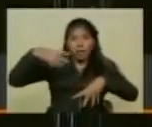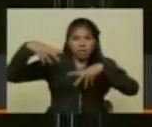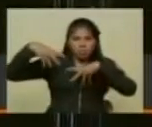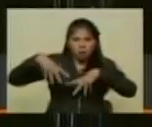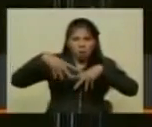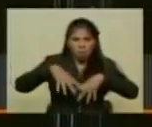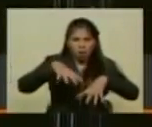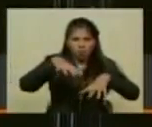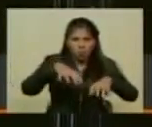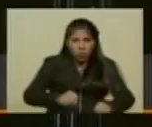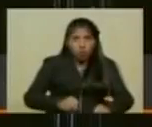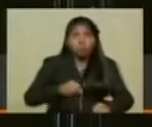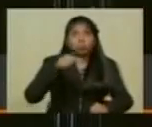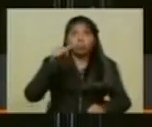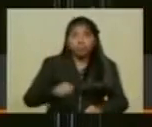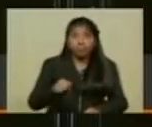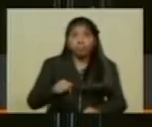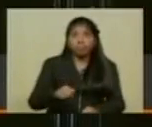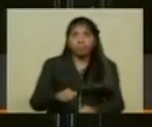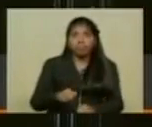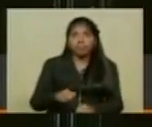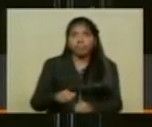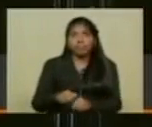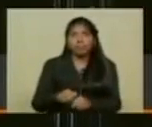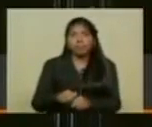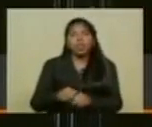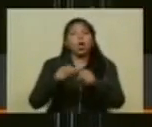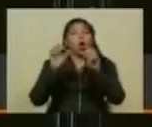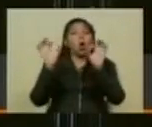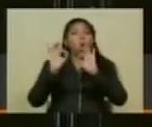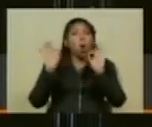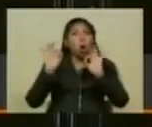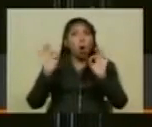extranjera, imperialista, o se impone